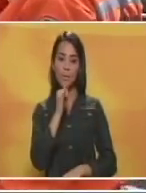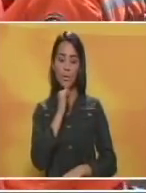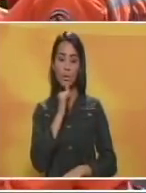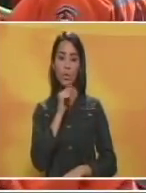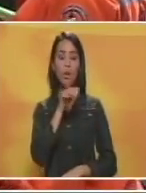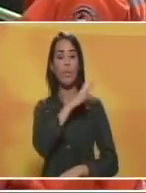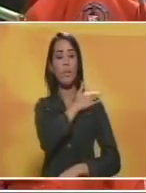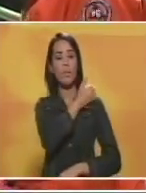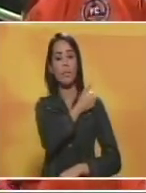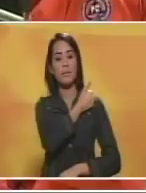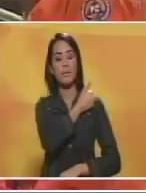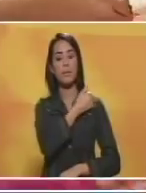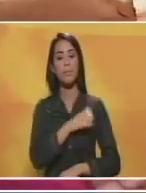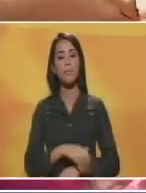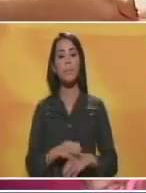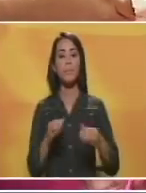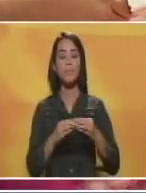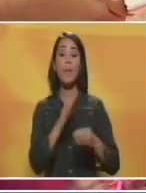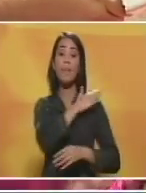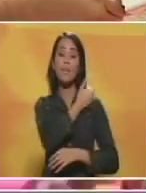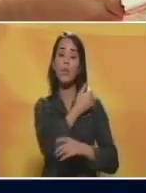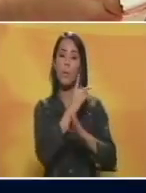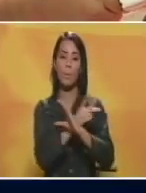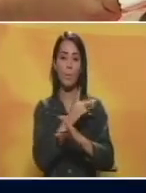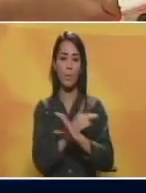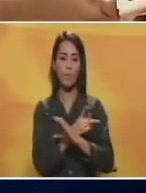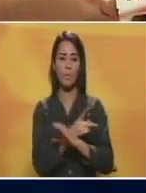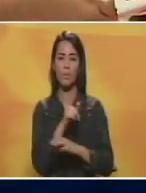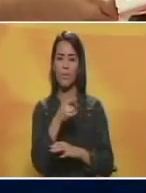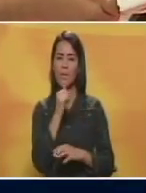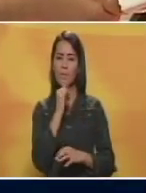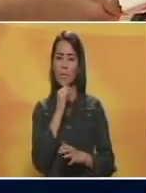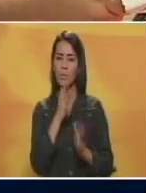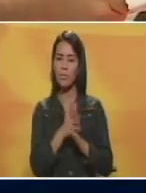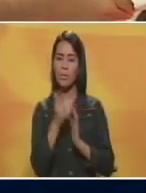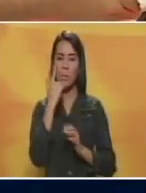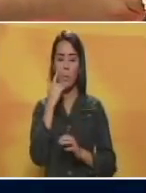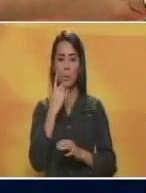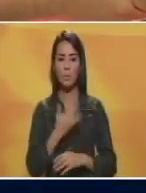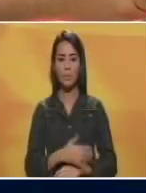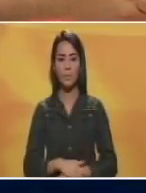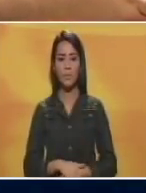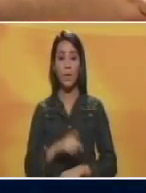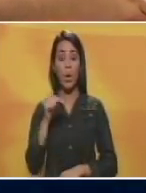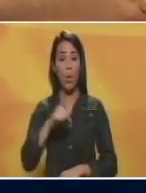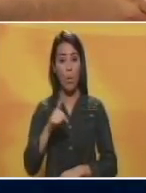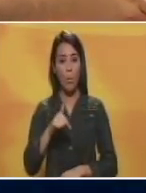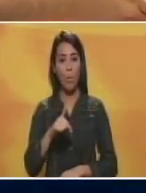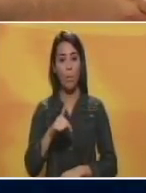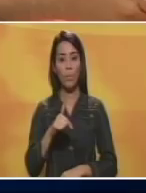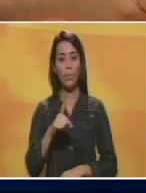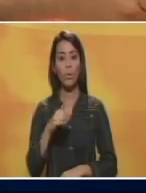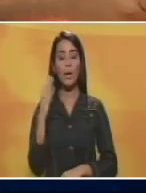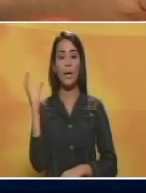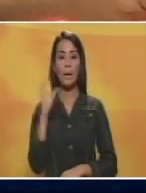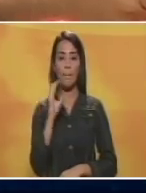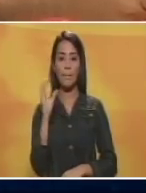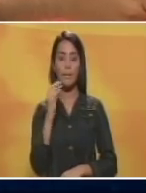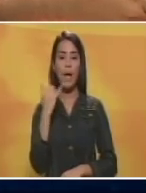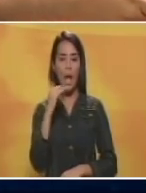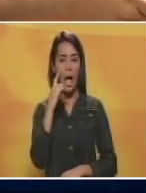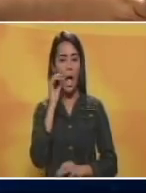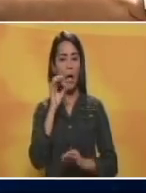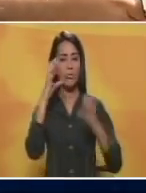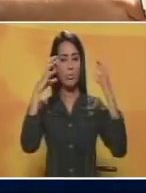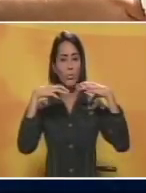de brigada Randy Rodríguez, director de Protección Civil, quien señaló que se espera que el día de hoy en la región capital haya